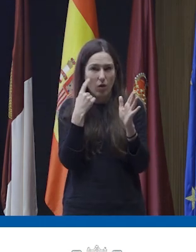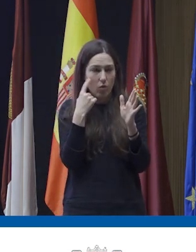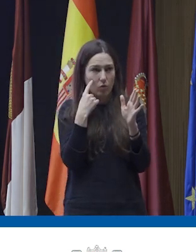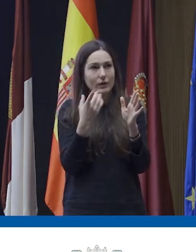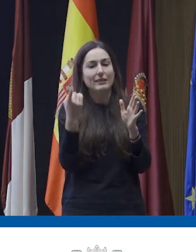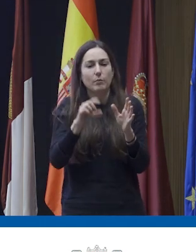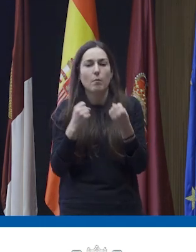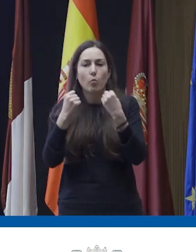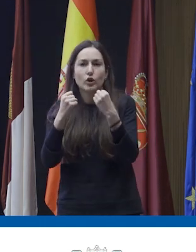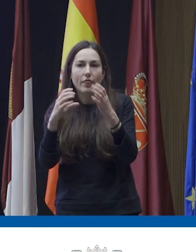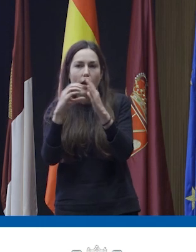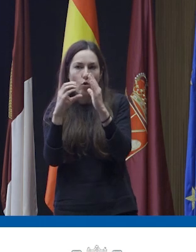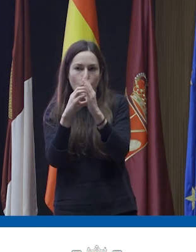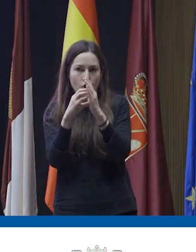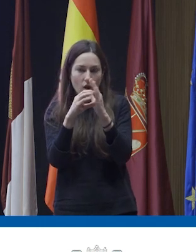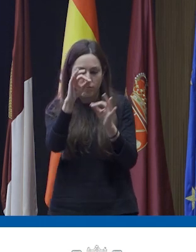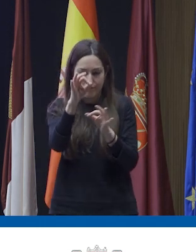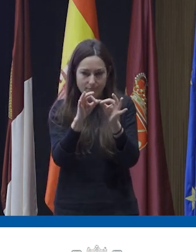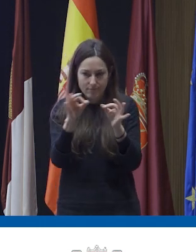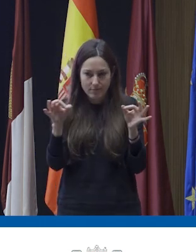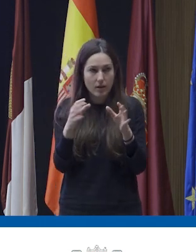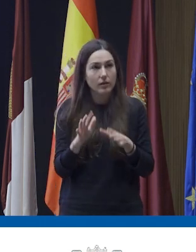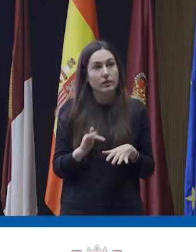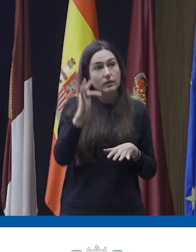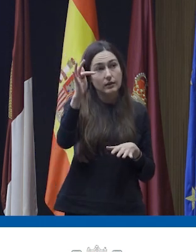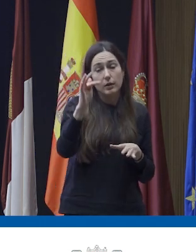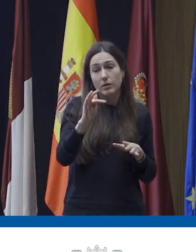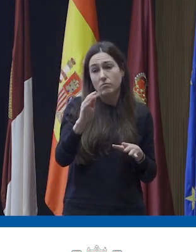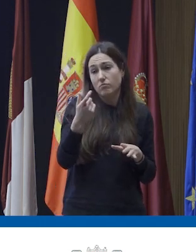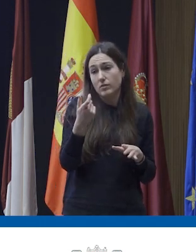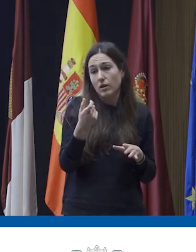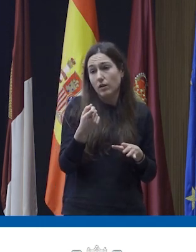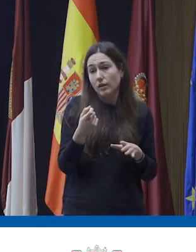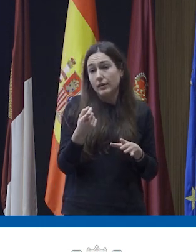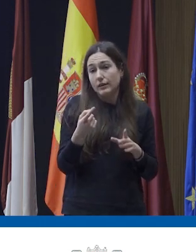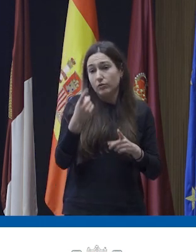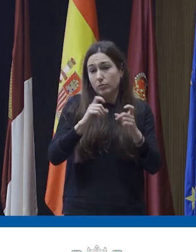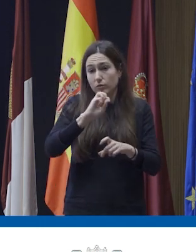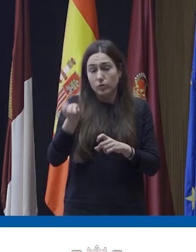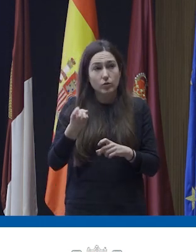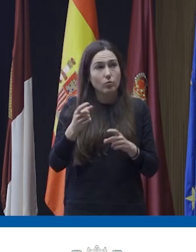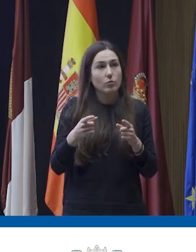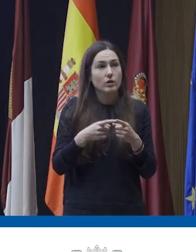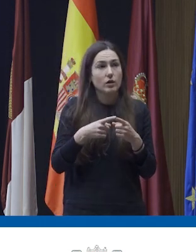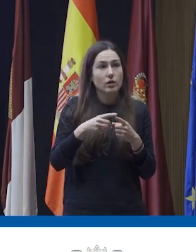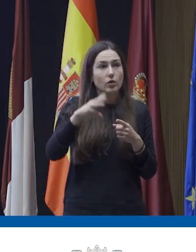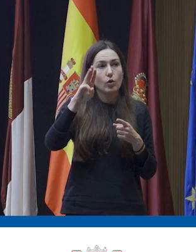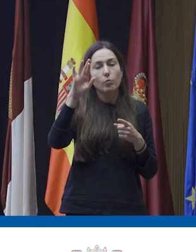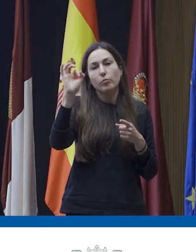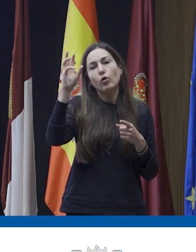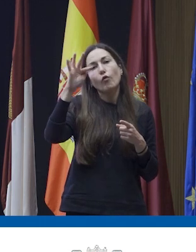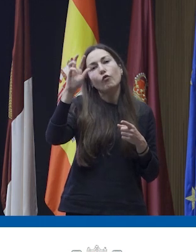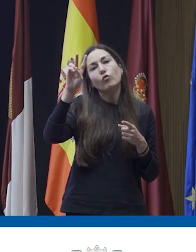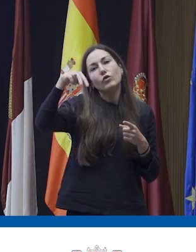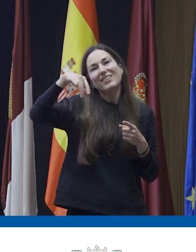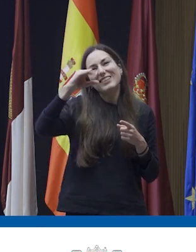los dos ejes, ¿vale? Y aparte de eso, pues tenemos otra serie de datos adicionales, como pueden ser profundidad de cámara anterior, blanco-blanco,